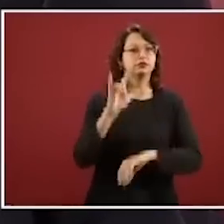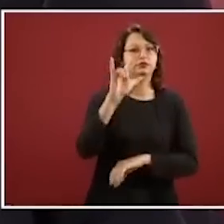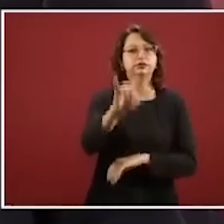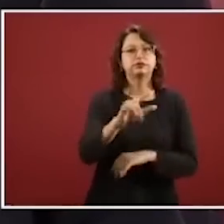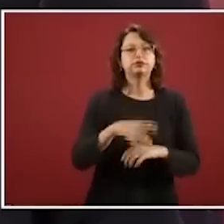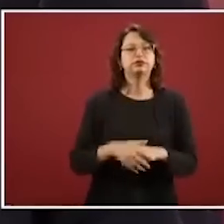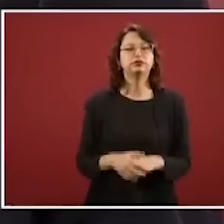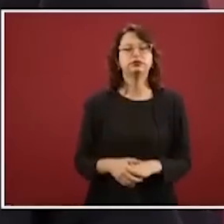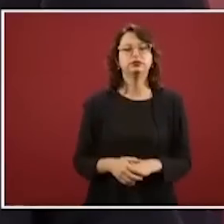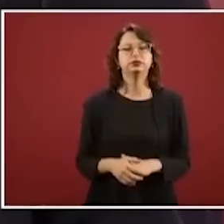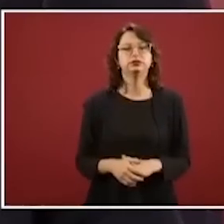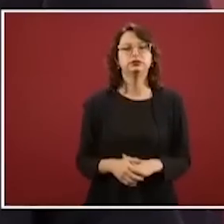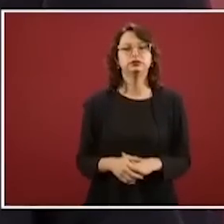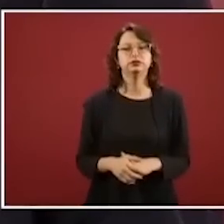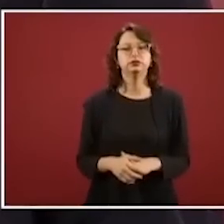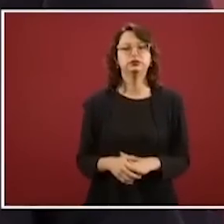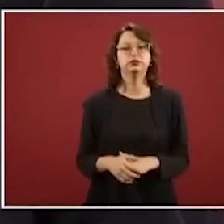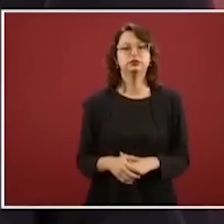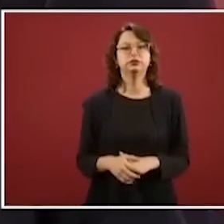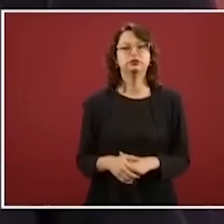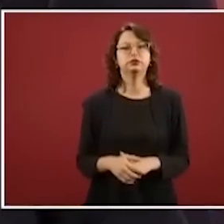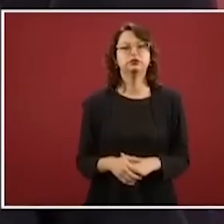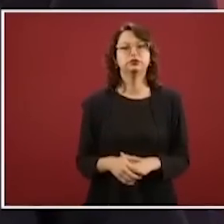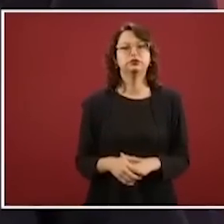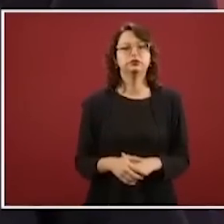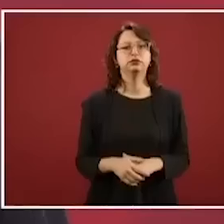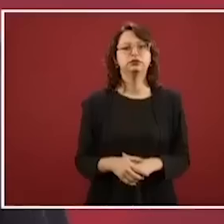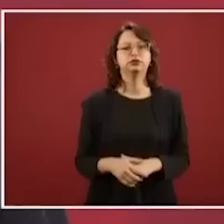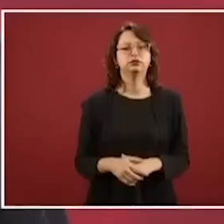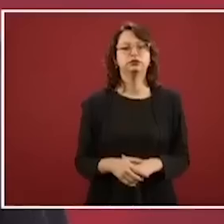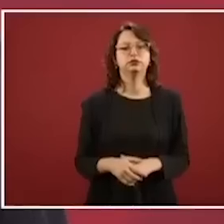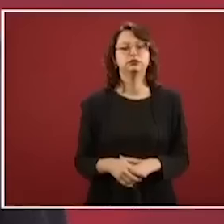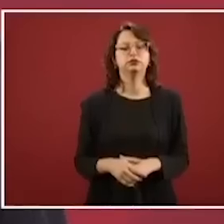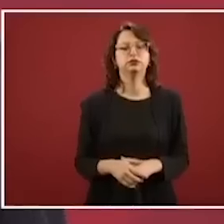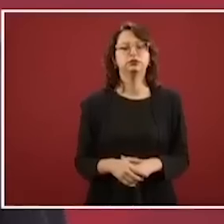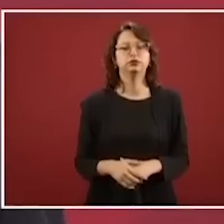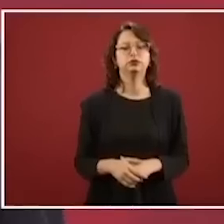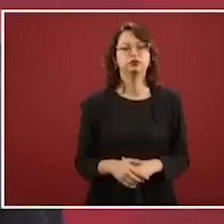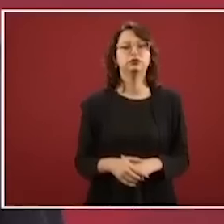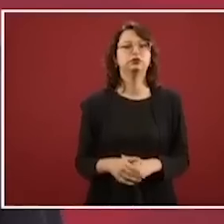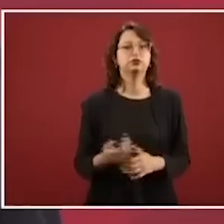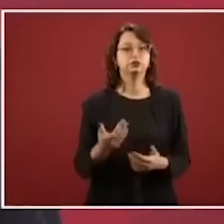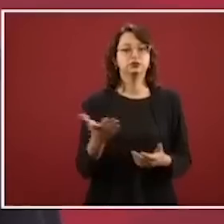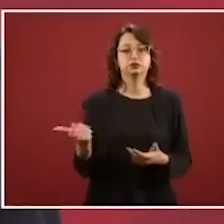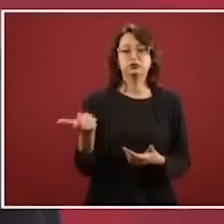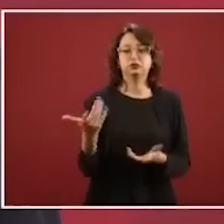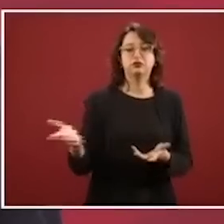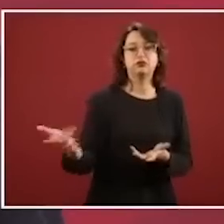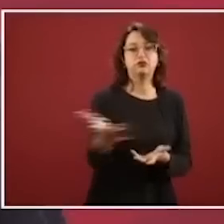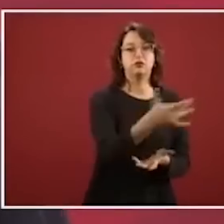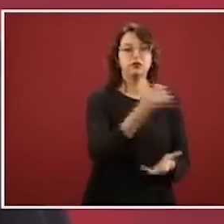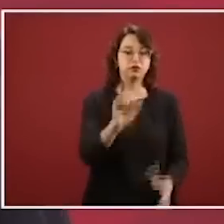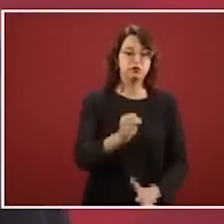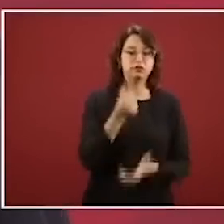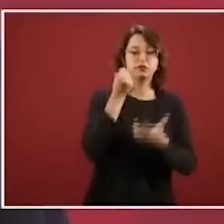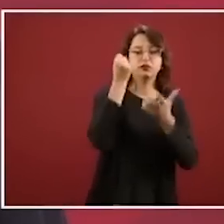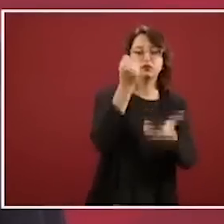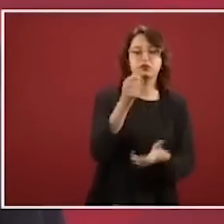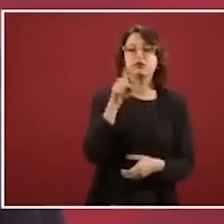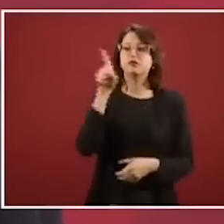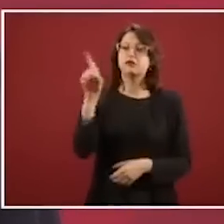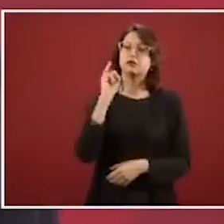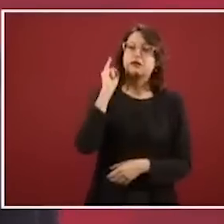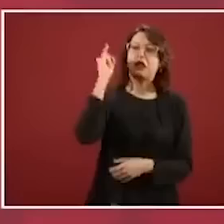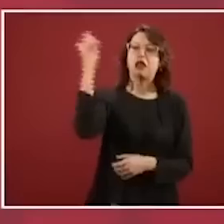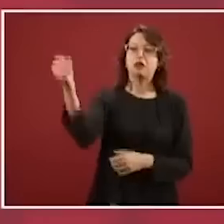aviones, para la construcción de caminos en zonas